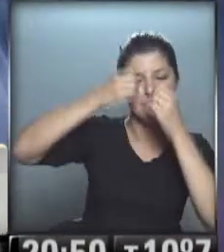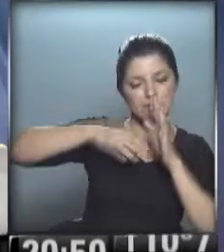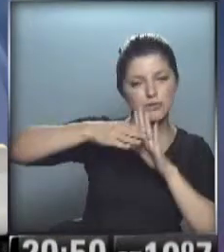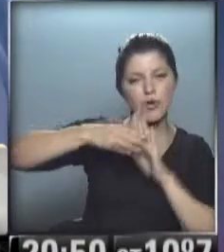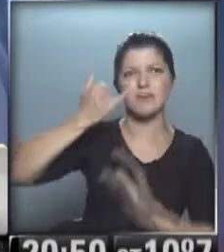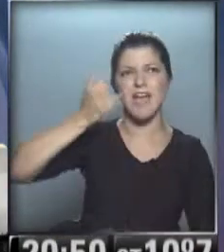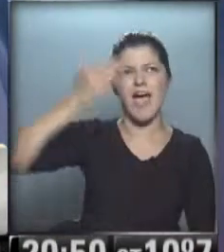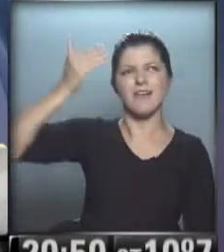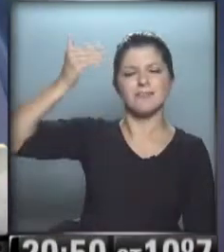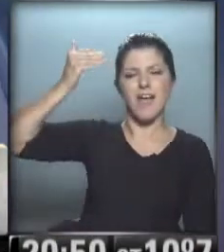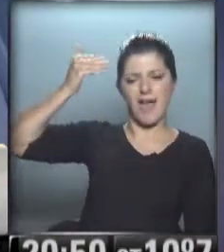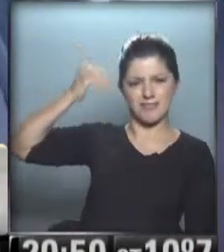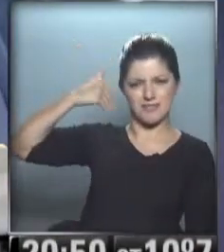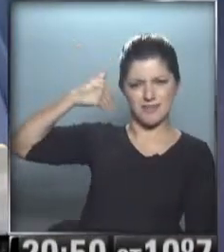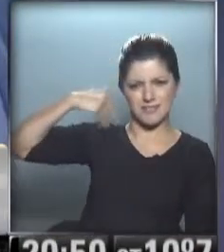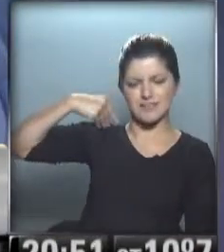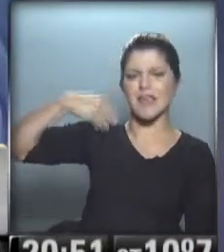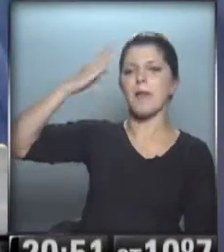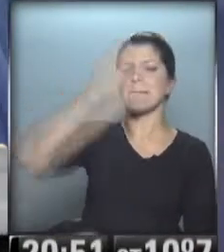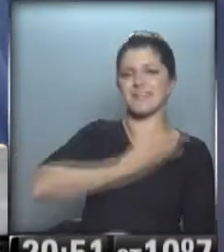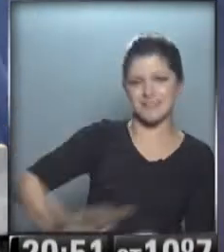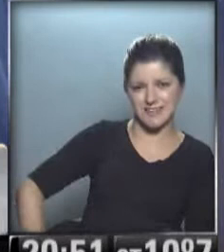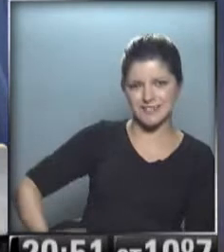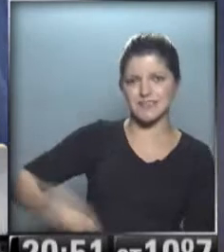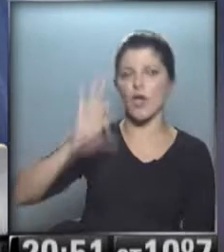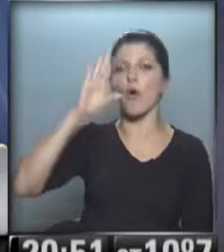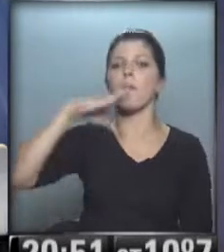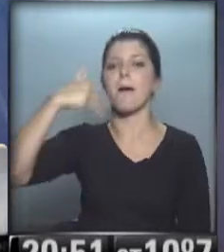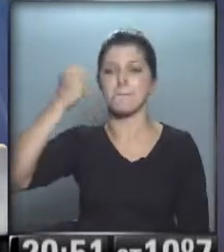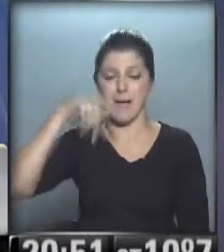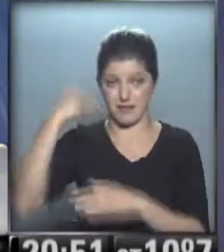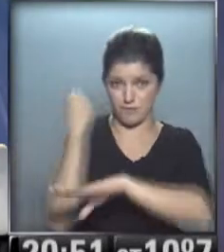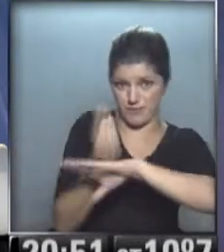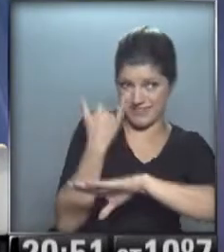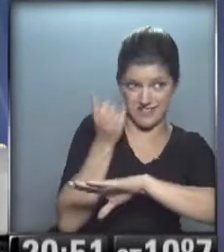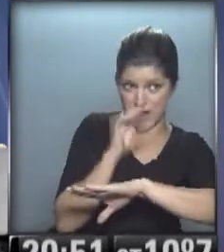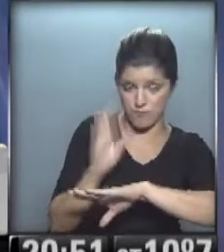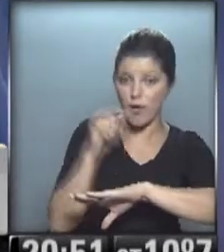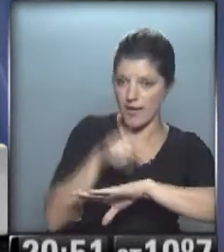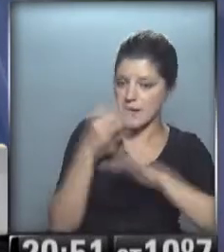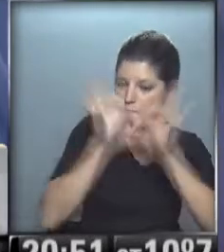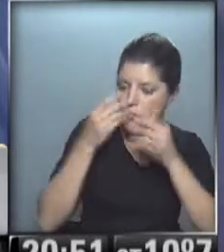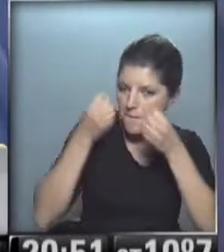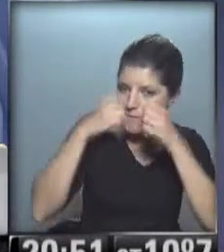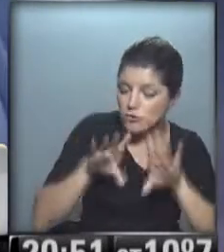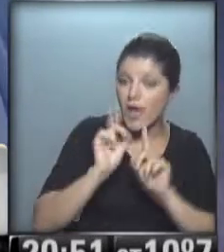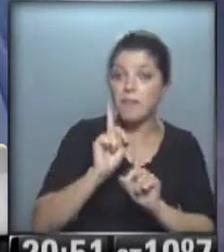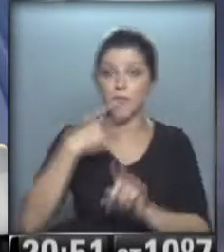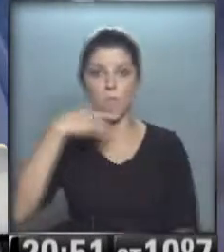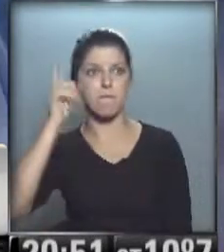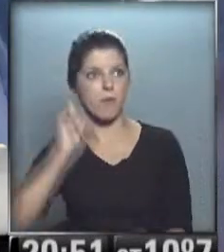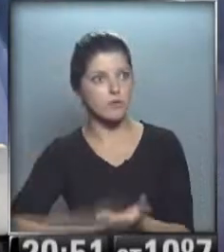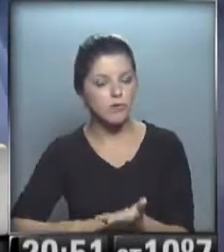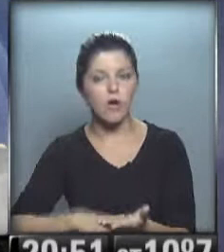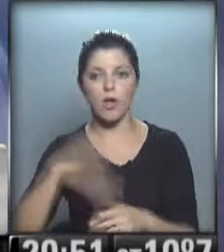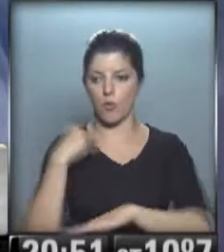ya mientras estaba en funciones el presidente de los Estados Unidos, Barack Obama, el mismo que prometió cuando asumió como presidente que